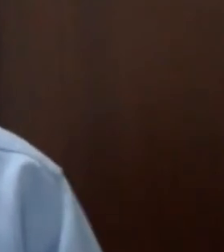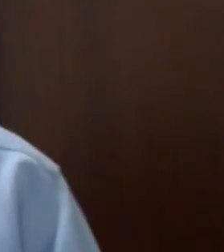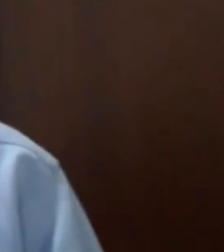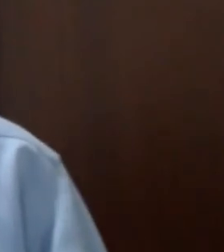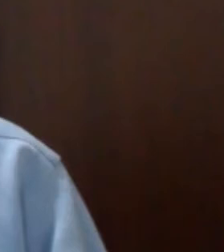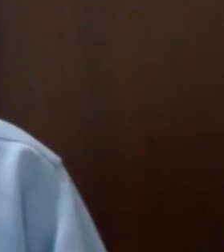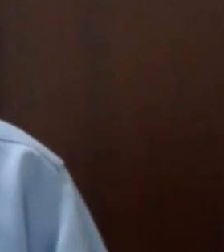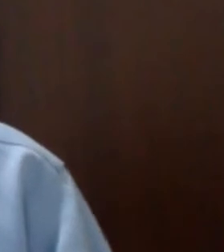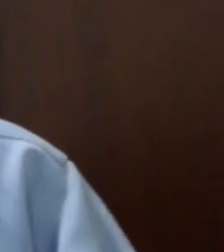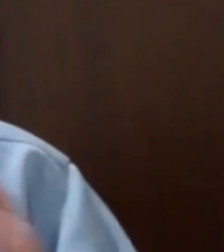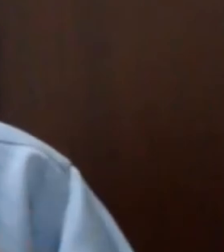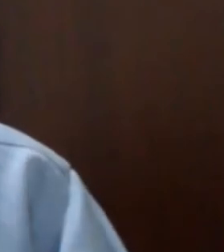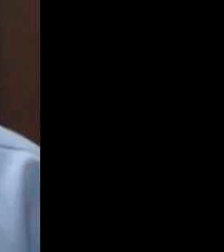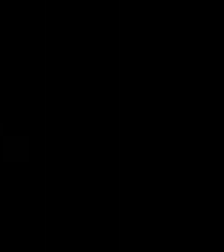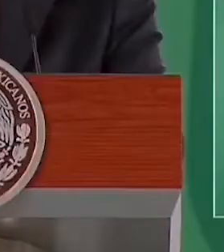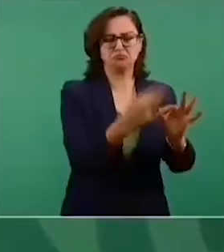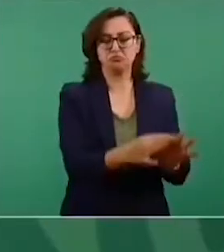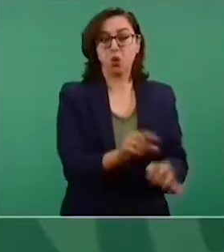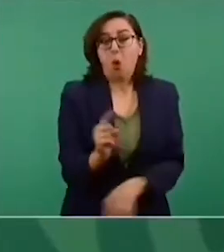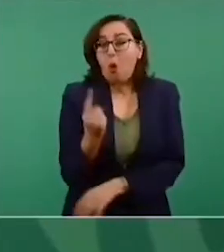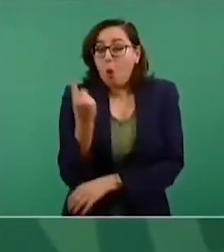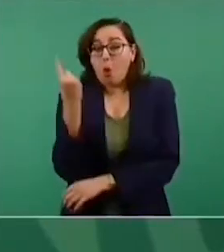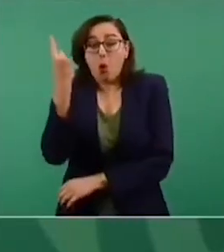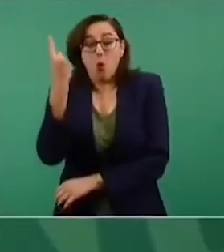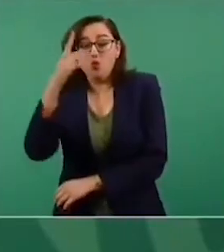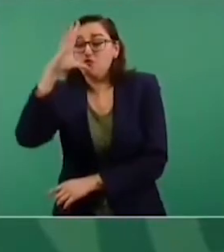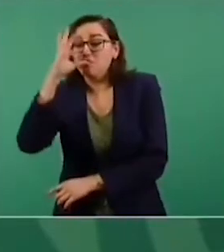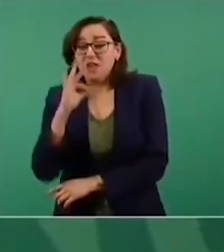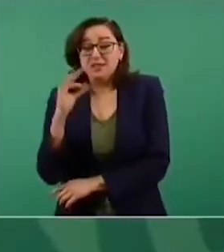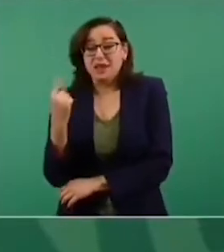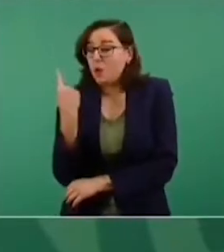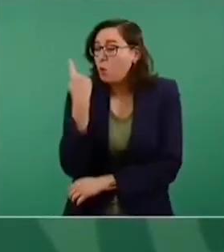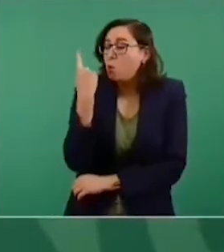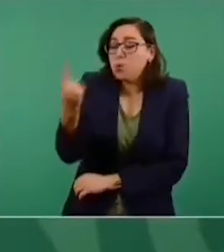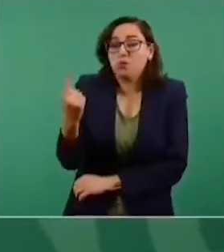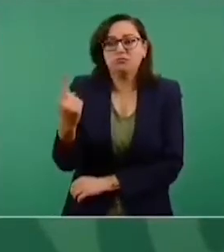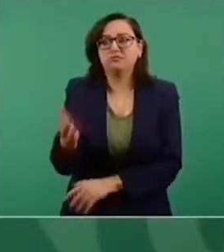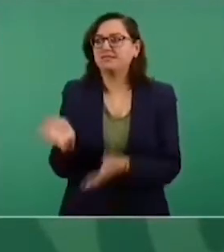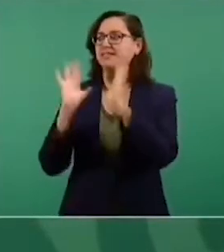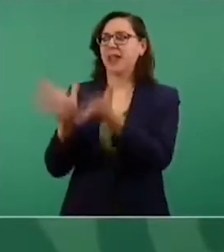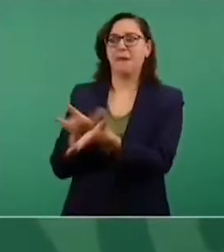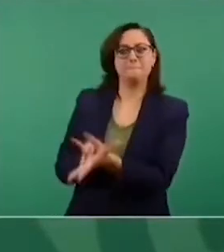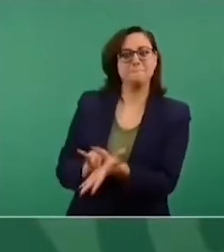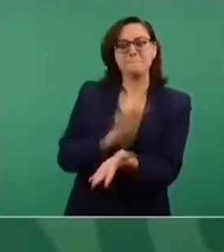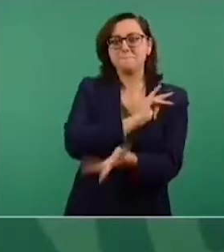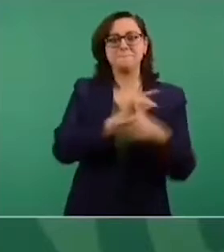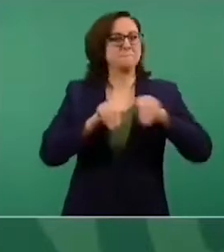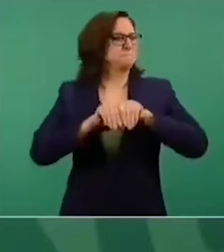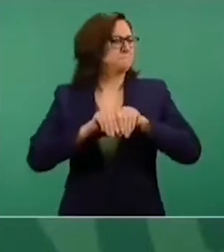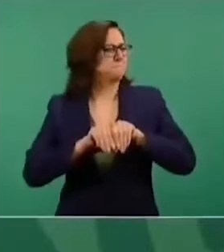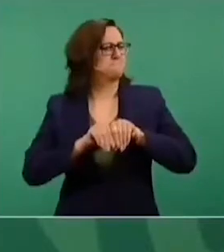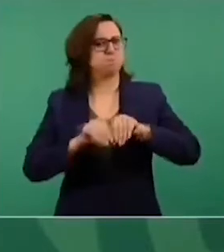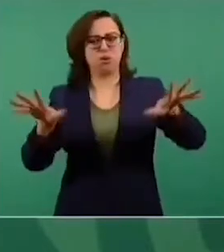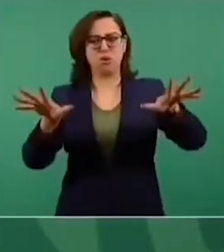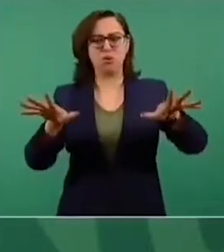Primero dice, me voy a vacunar sin tanto show, y después dice que no. Primero dice que hacia finales de